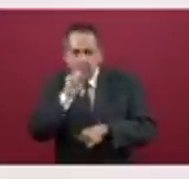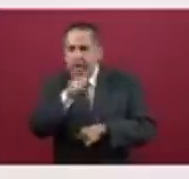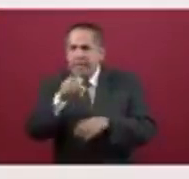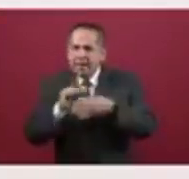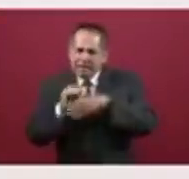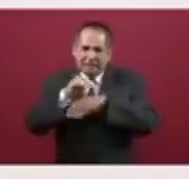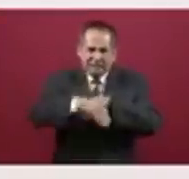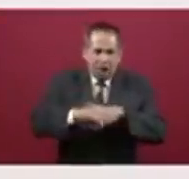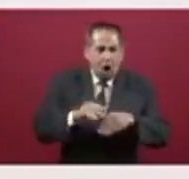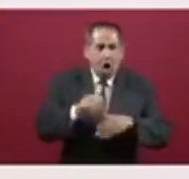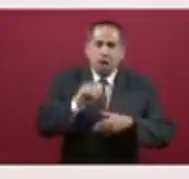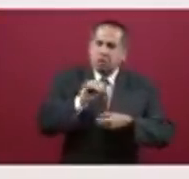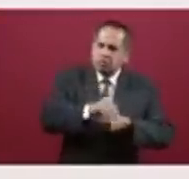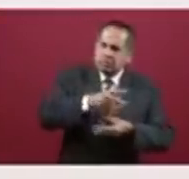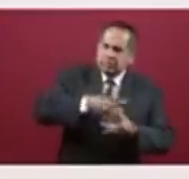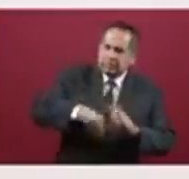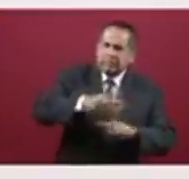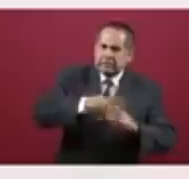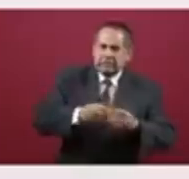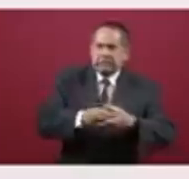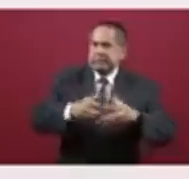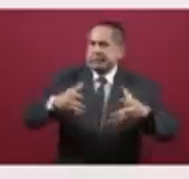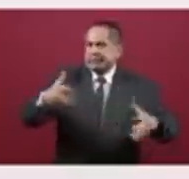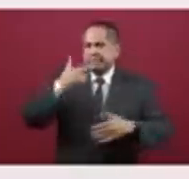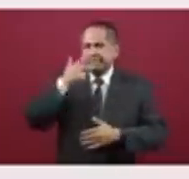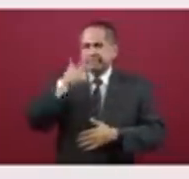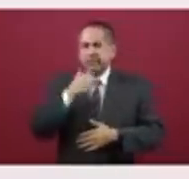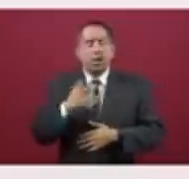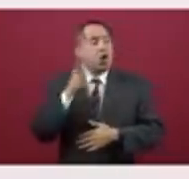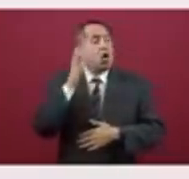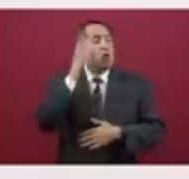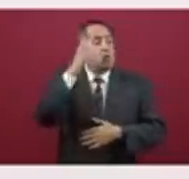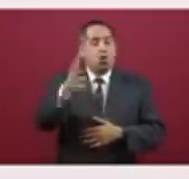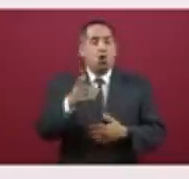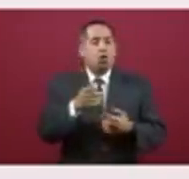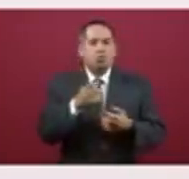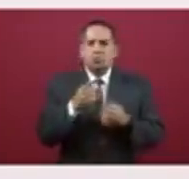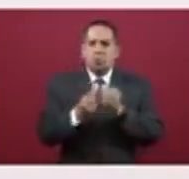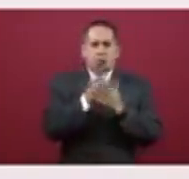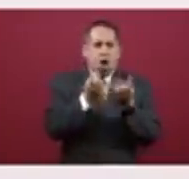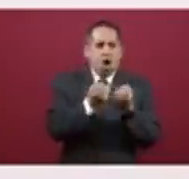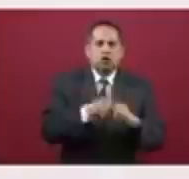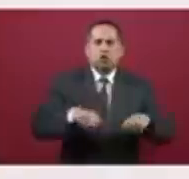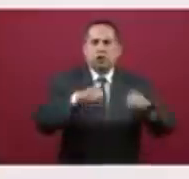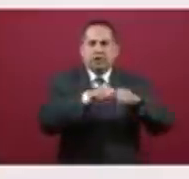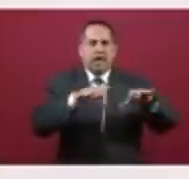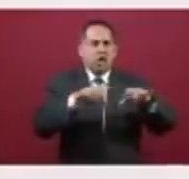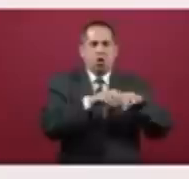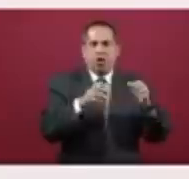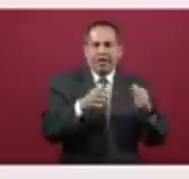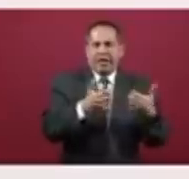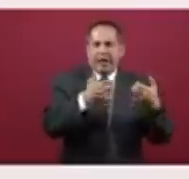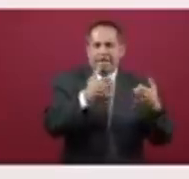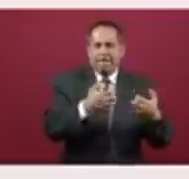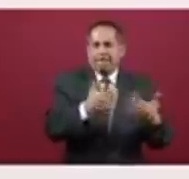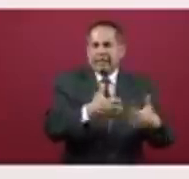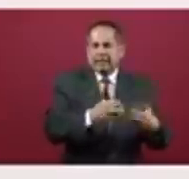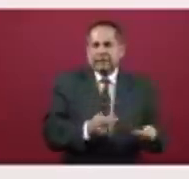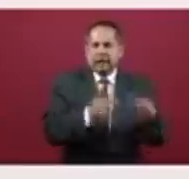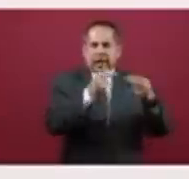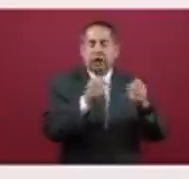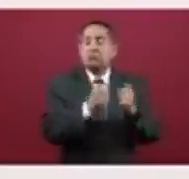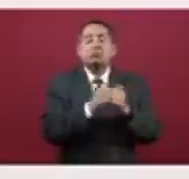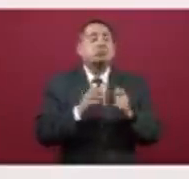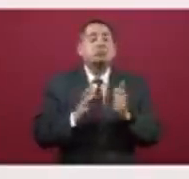vamos a proveer la creación de sociedades de inversión y empresas por la participación